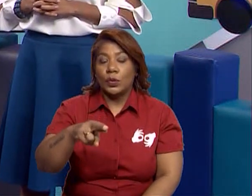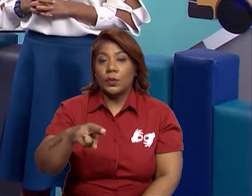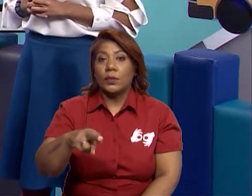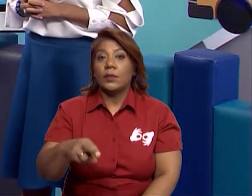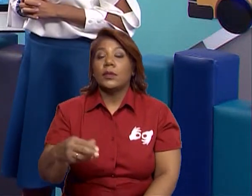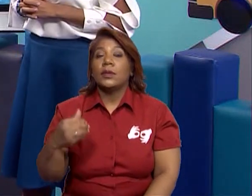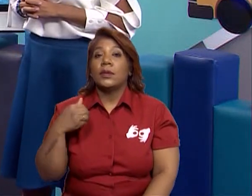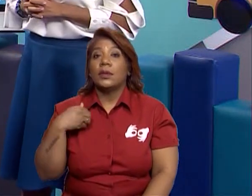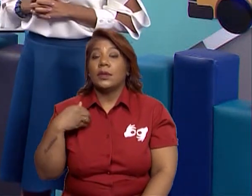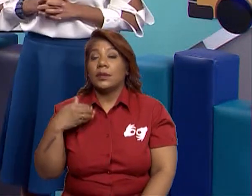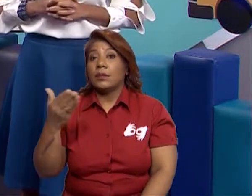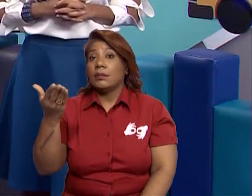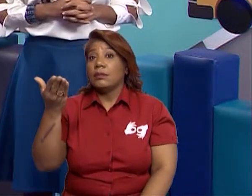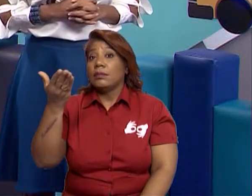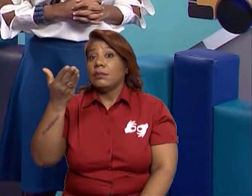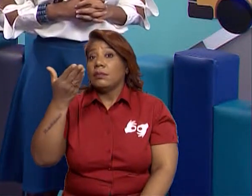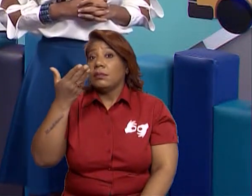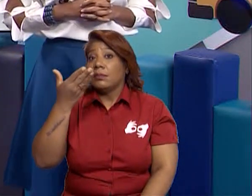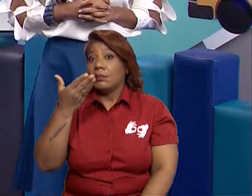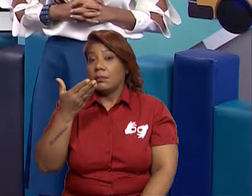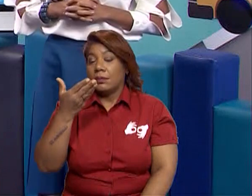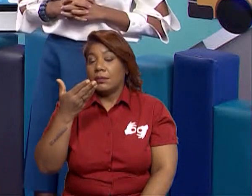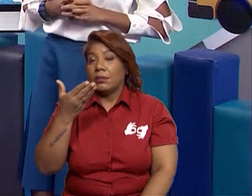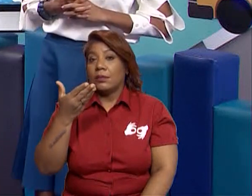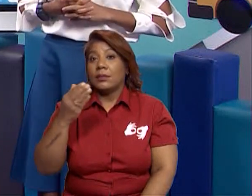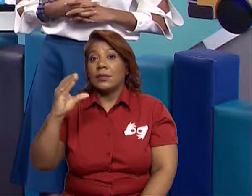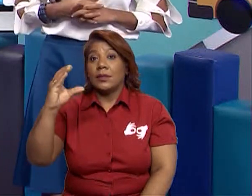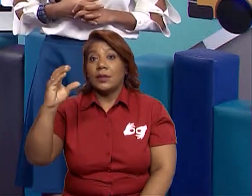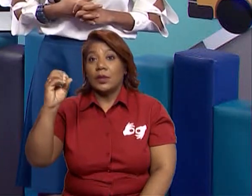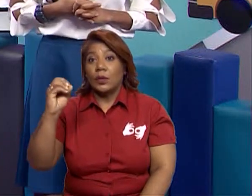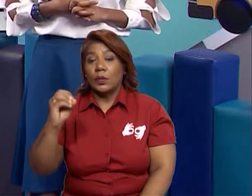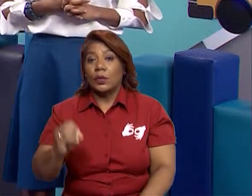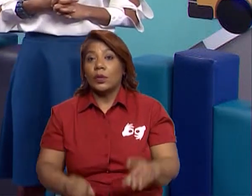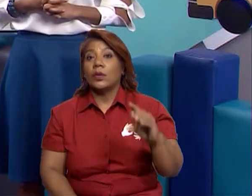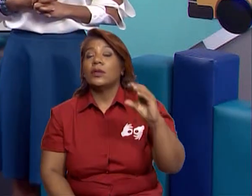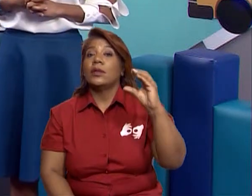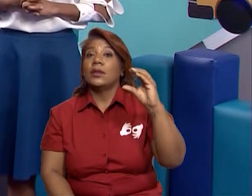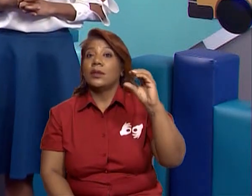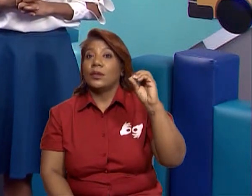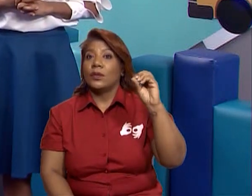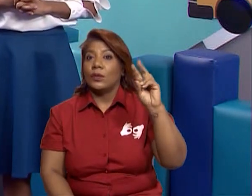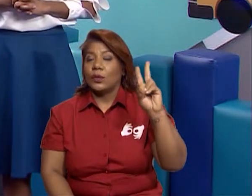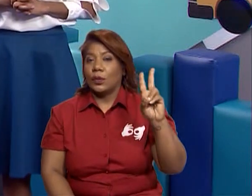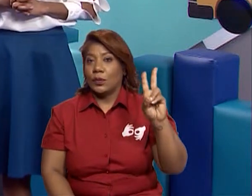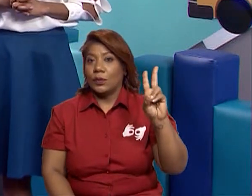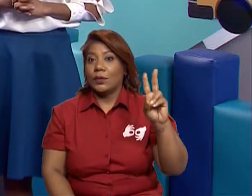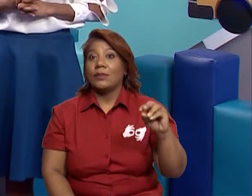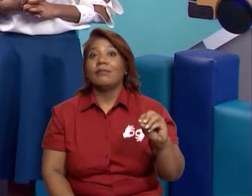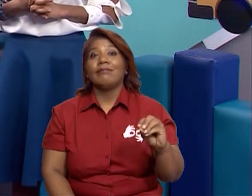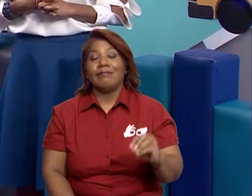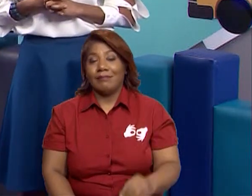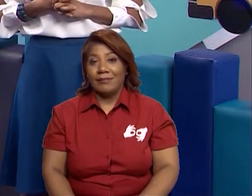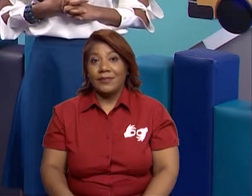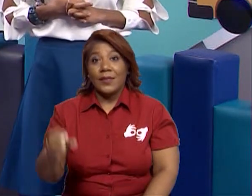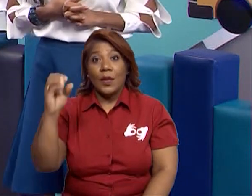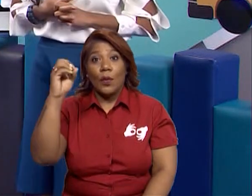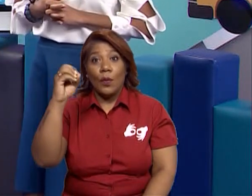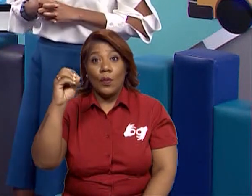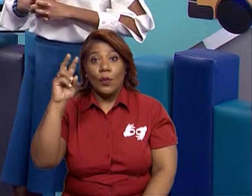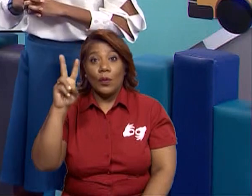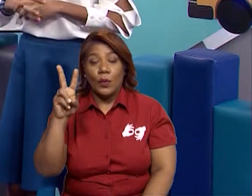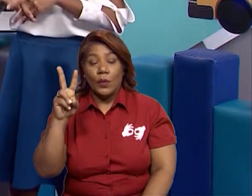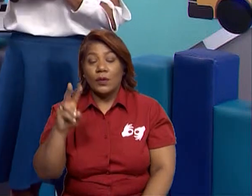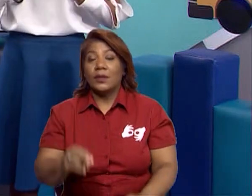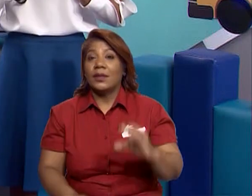oxígeno e hidrógeno. ¿Ok? Entonces, como sea, no va a cambiar. La masa